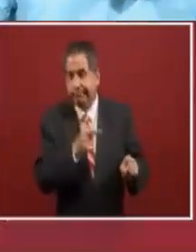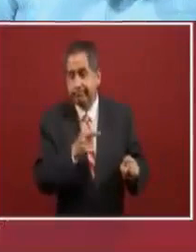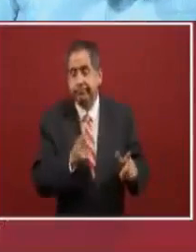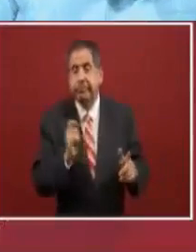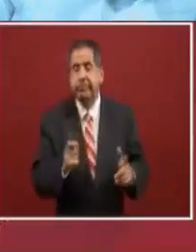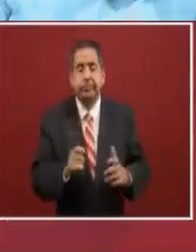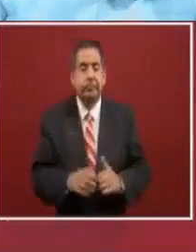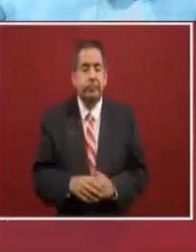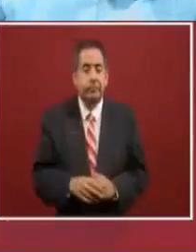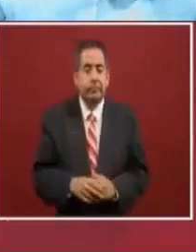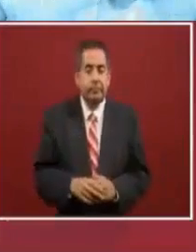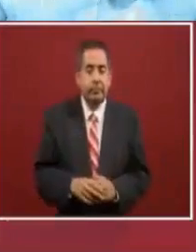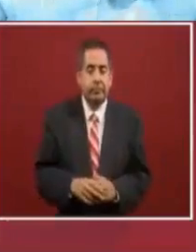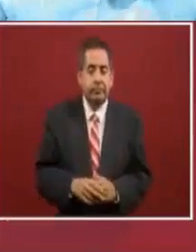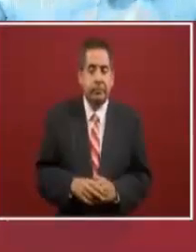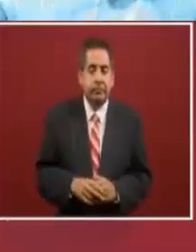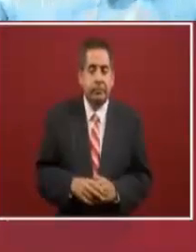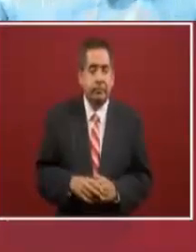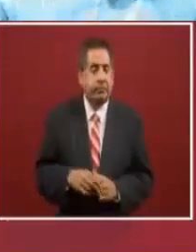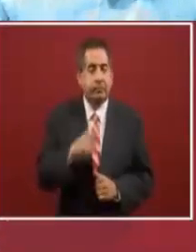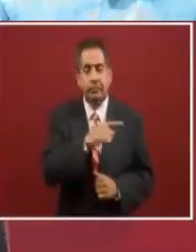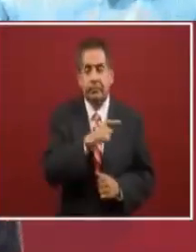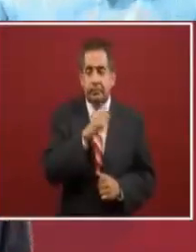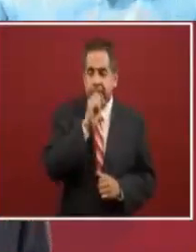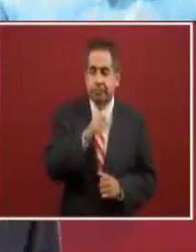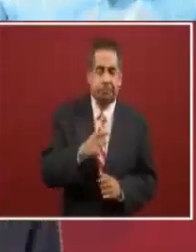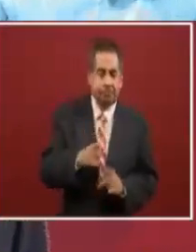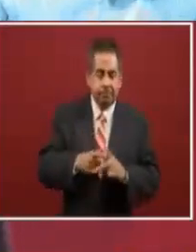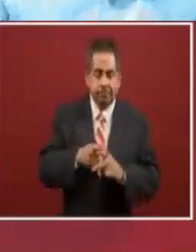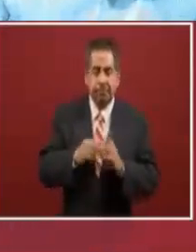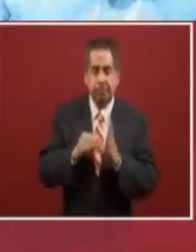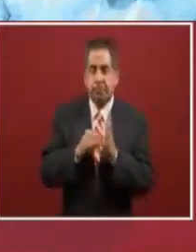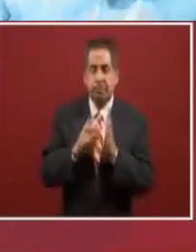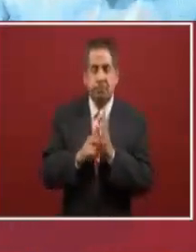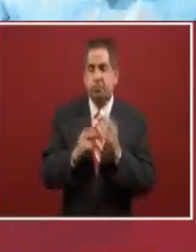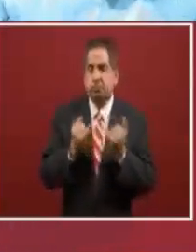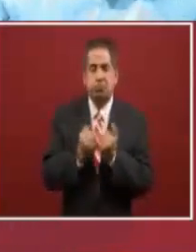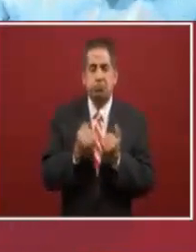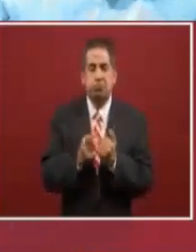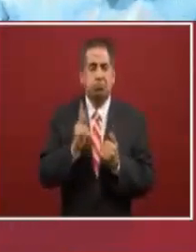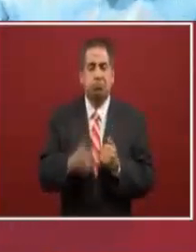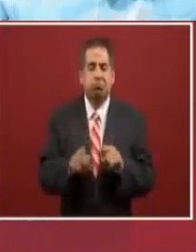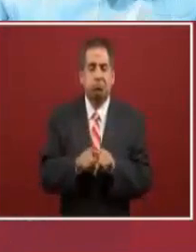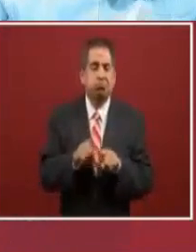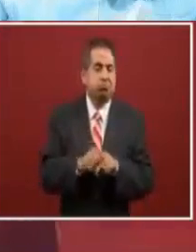es de que aplican la misma metodología